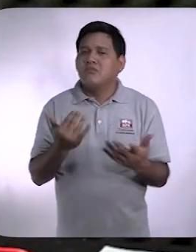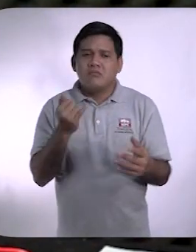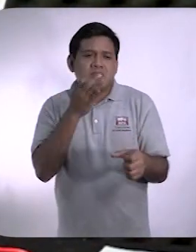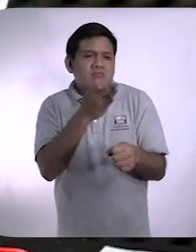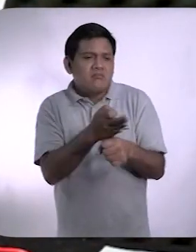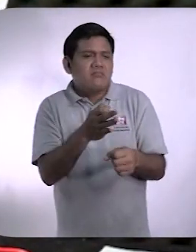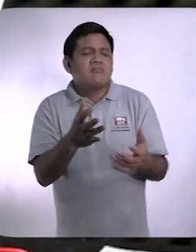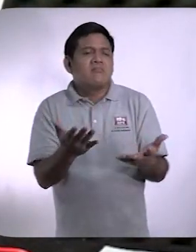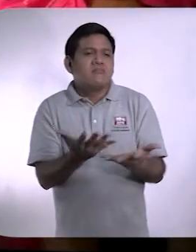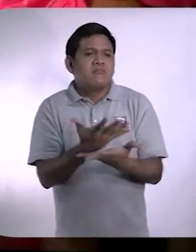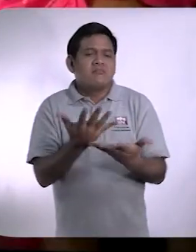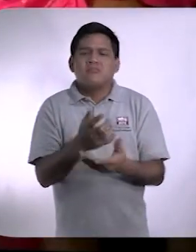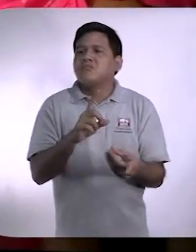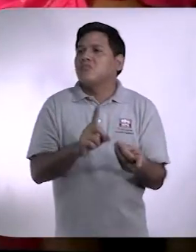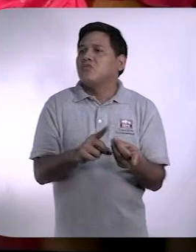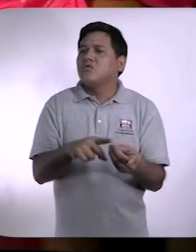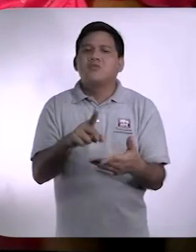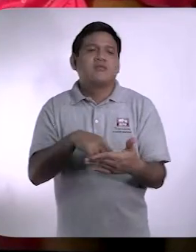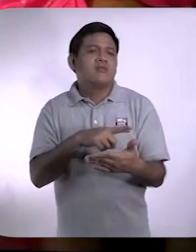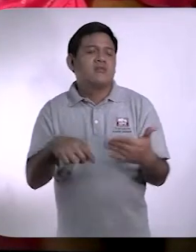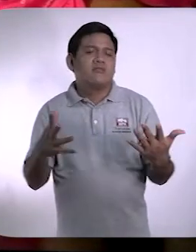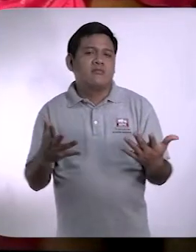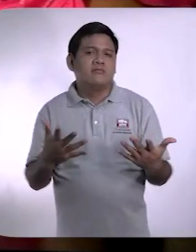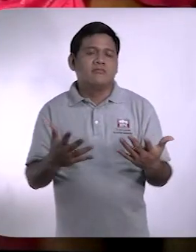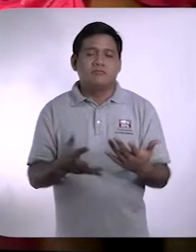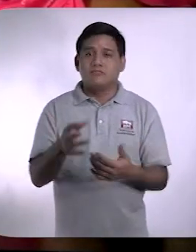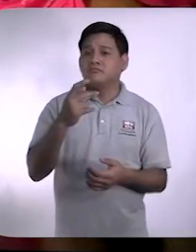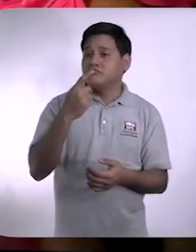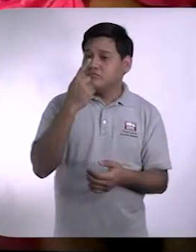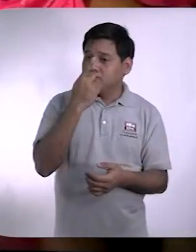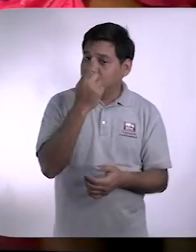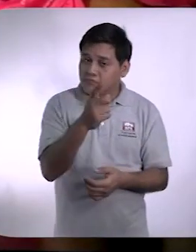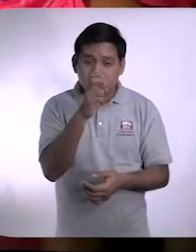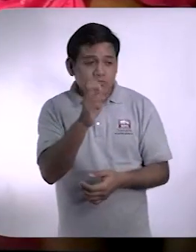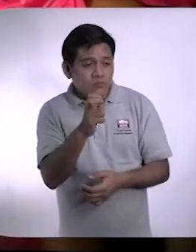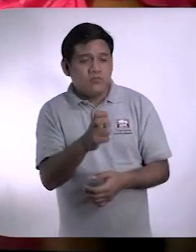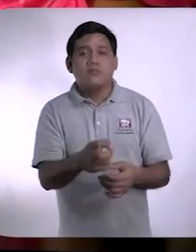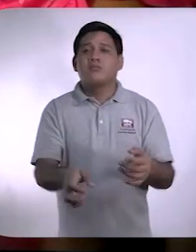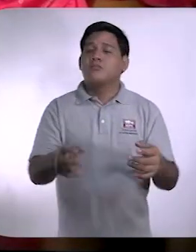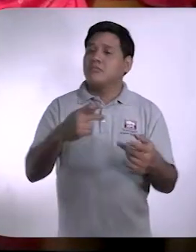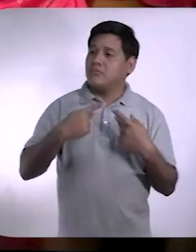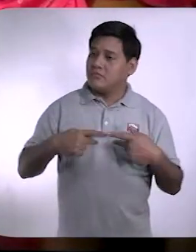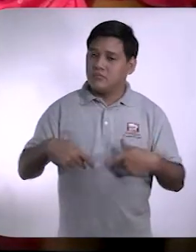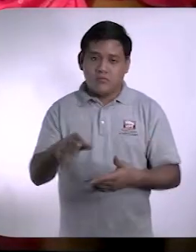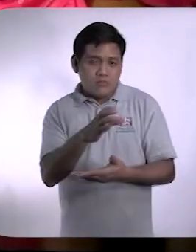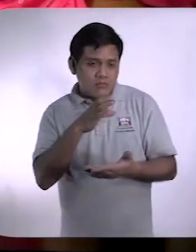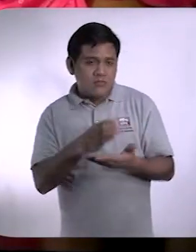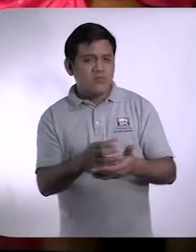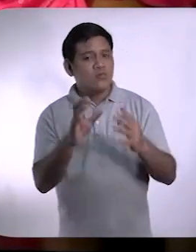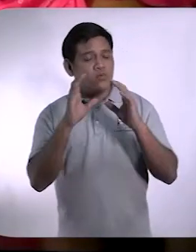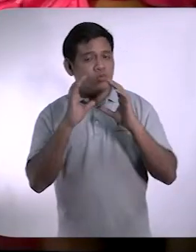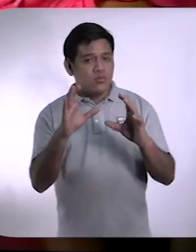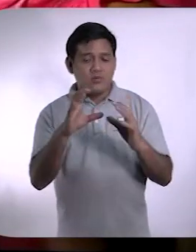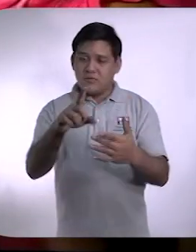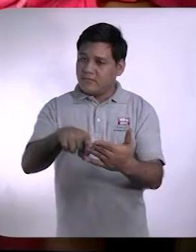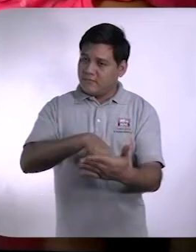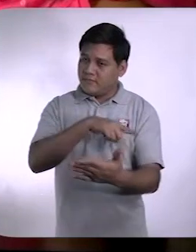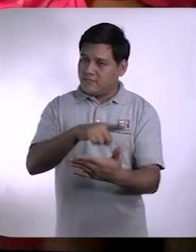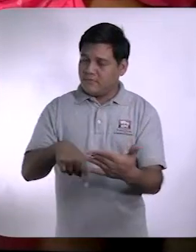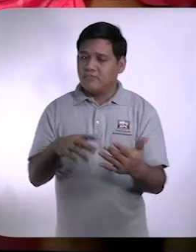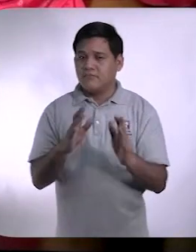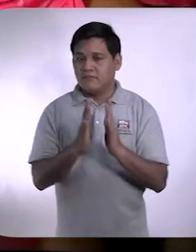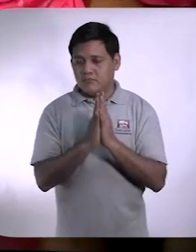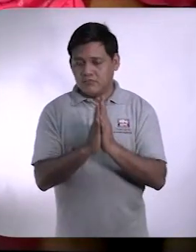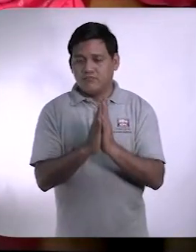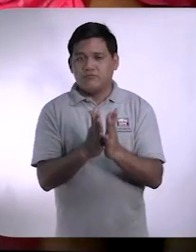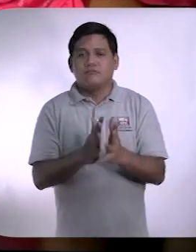hacia dónde va el voto. Es por eso que le pedimos a la ciudadanía que tenga mucho cuidado a la hora de marcar su preferencia. Maestro, a mí me